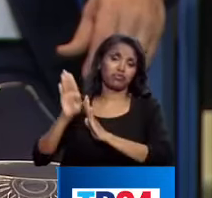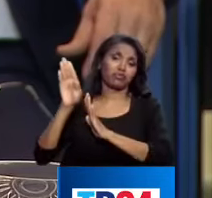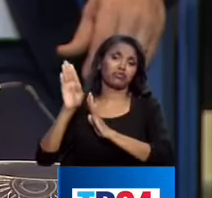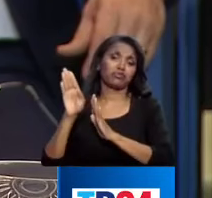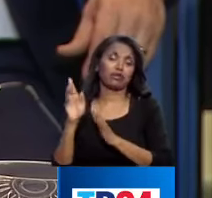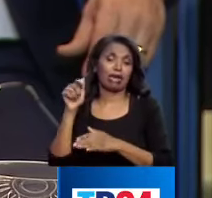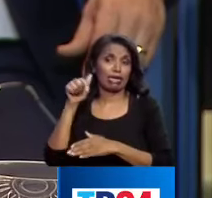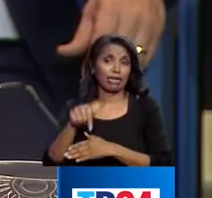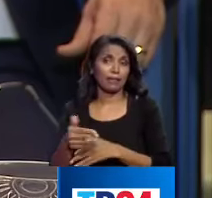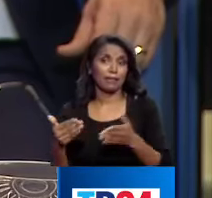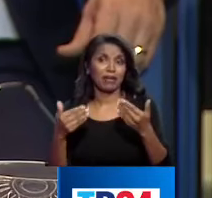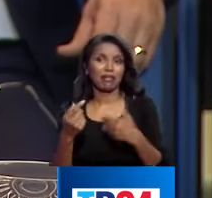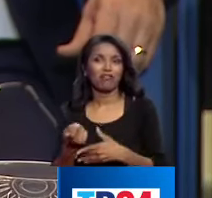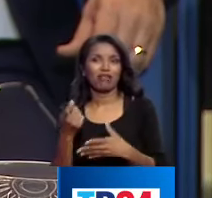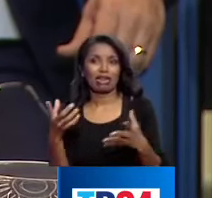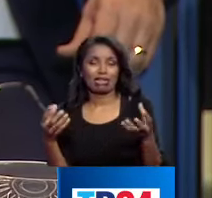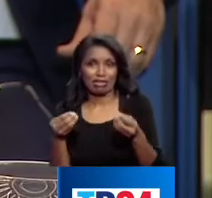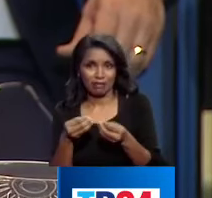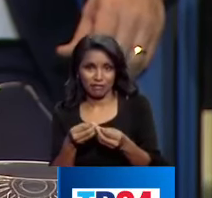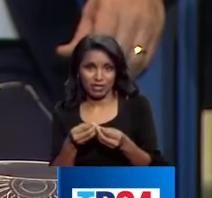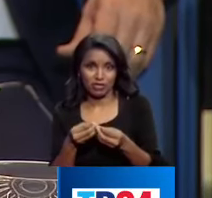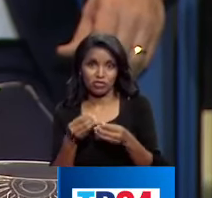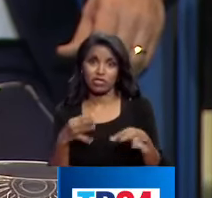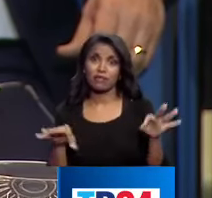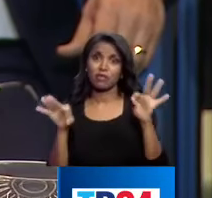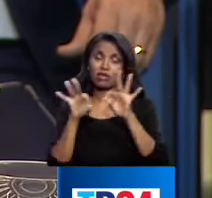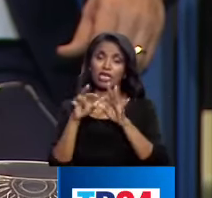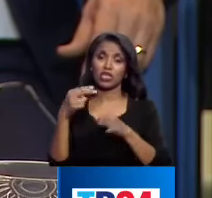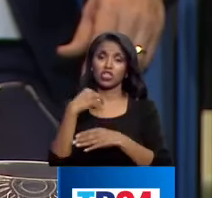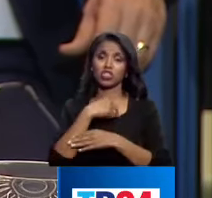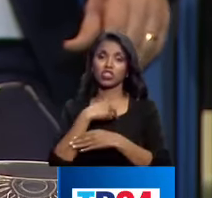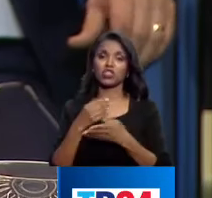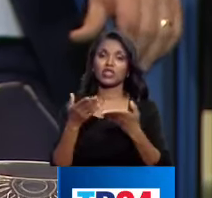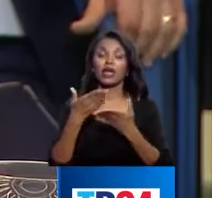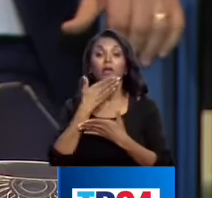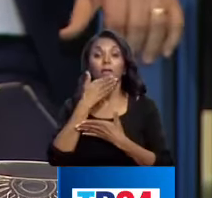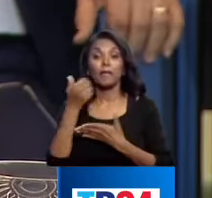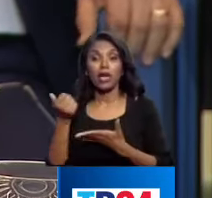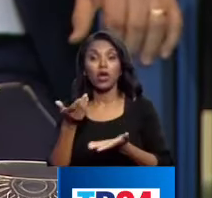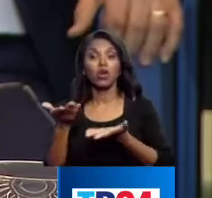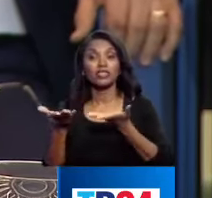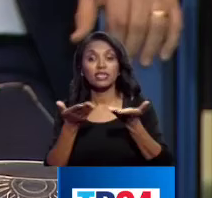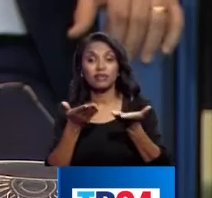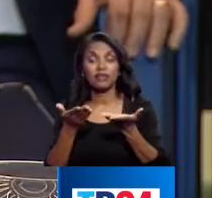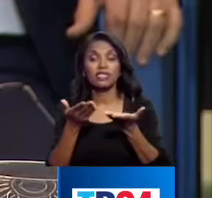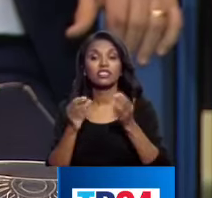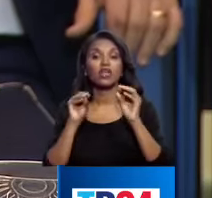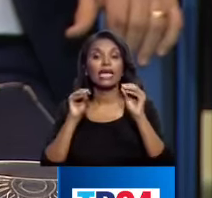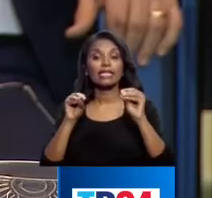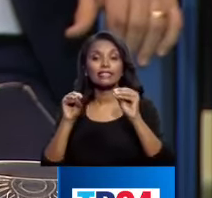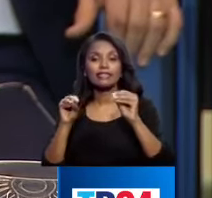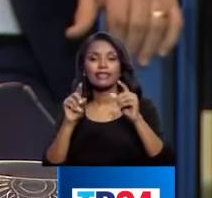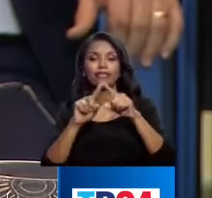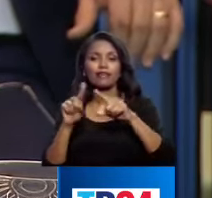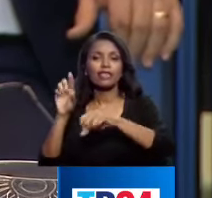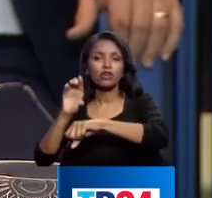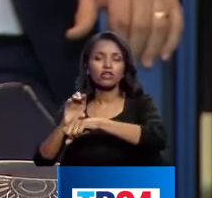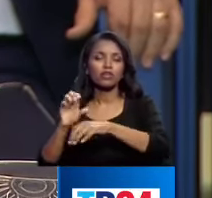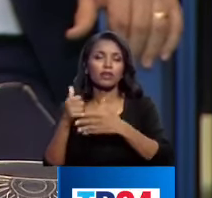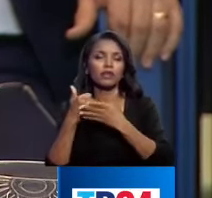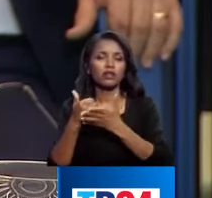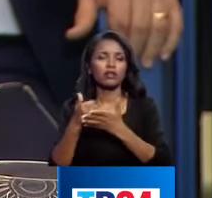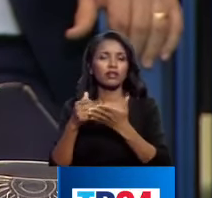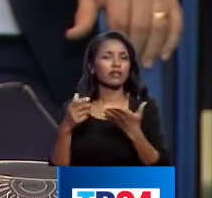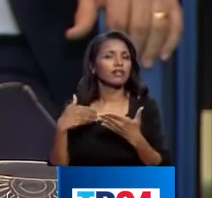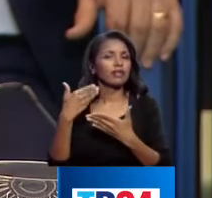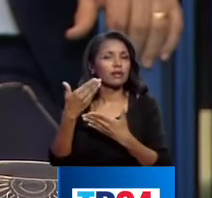mismo crecimiento podría jugarnos en contra si no ofrecemos servicios de calidad, capacitación y programas de fomento. ¿Qué hará